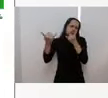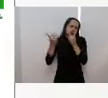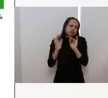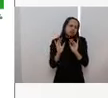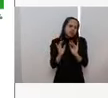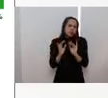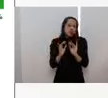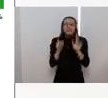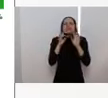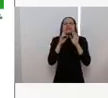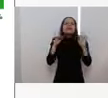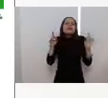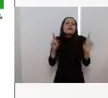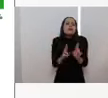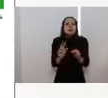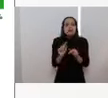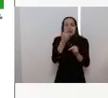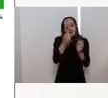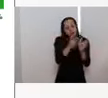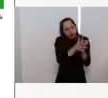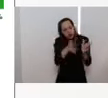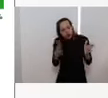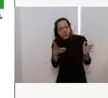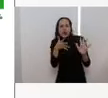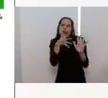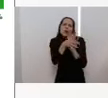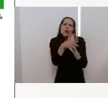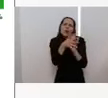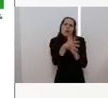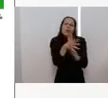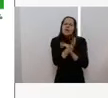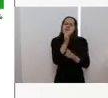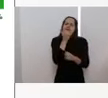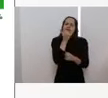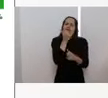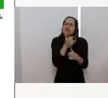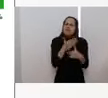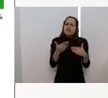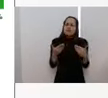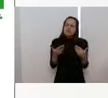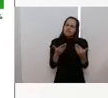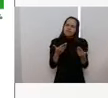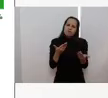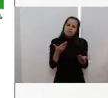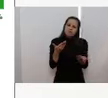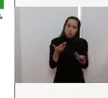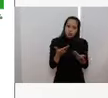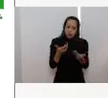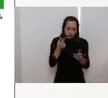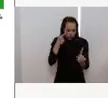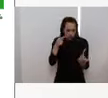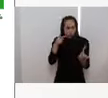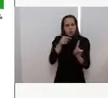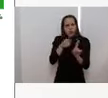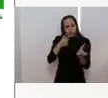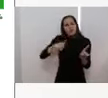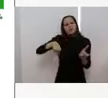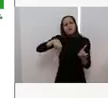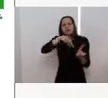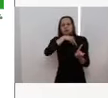esta primera parte les quiero contar qué pasó en nuestro en nuestros objetivos que nos planteamos